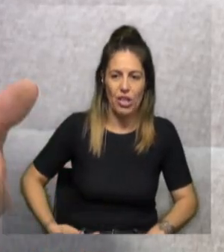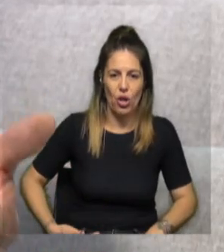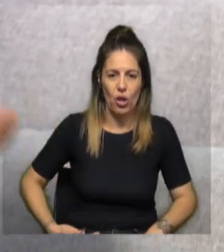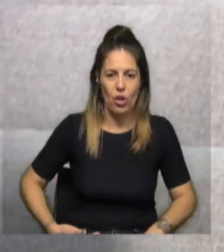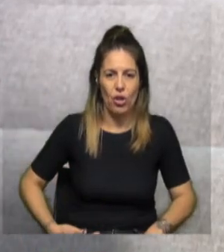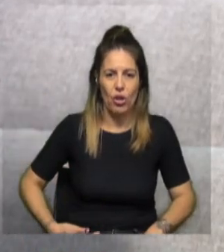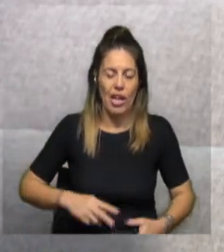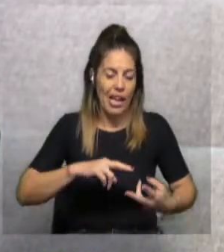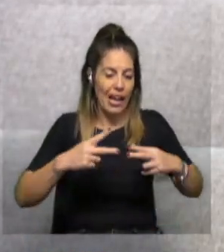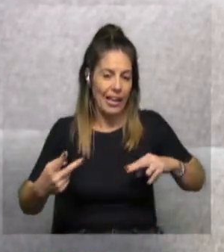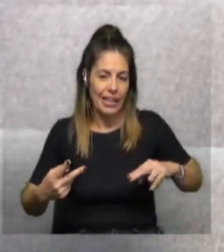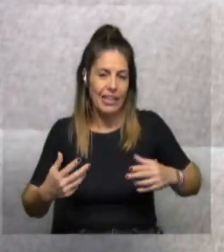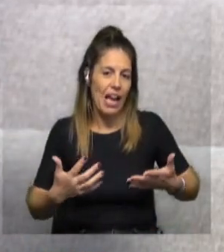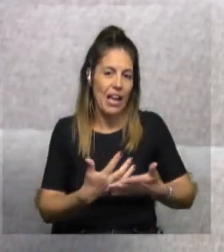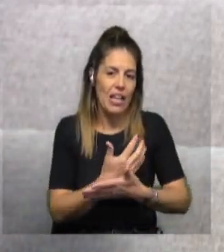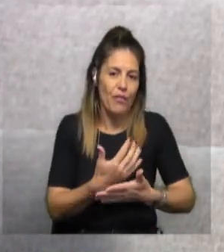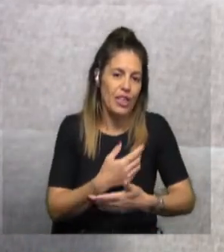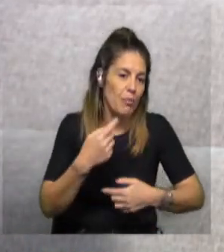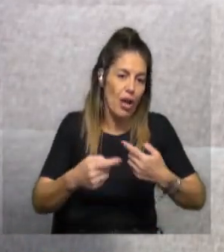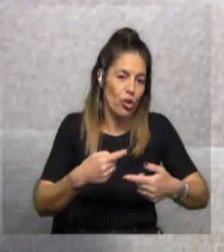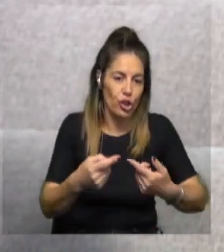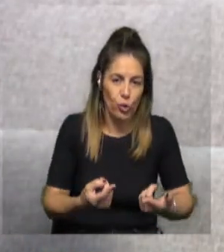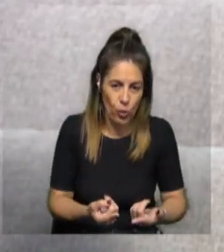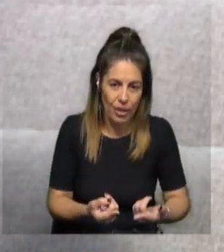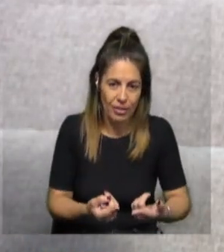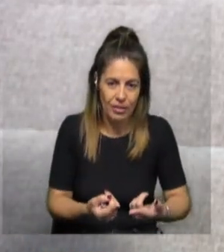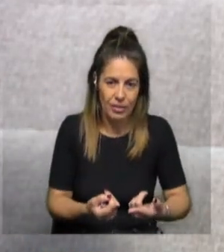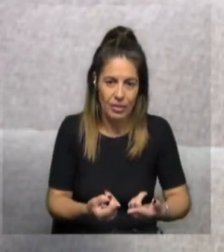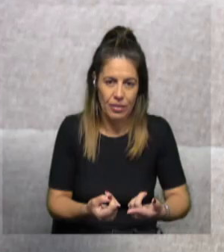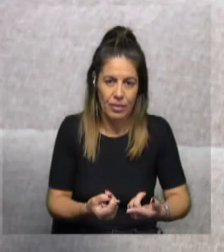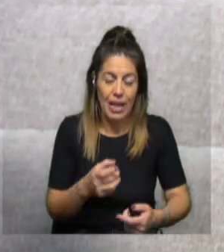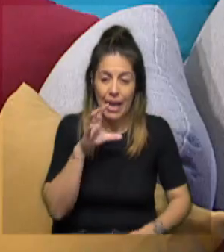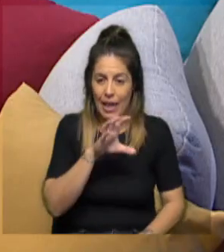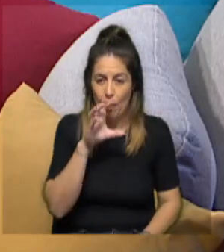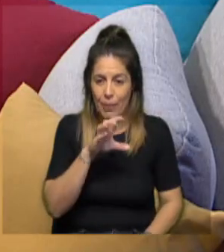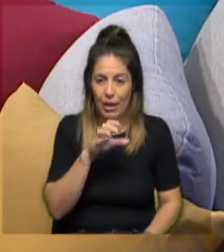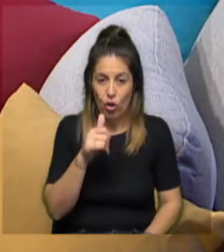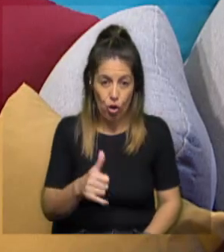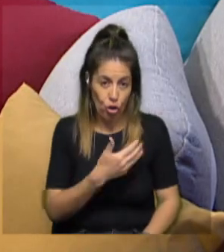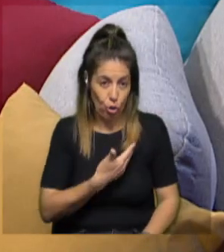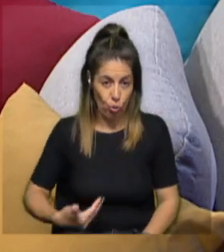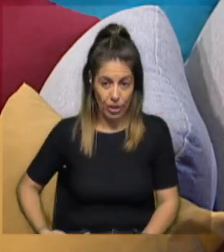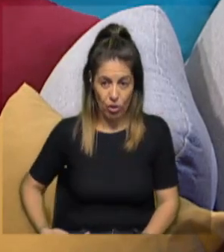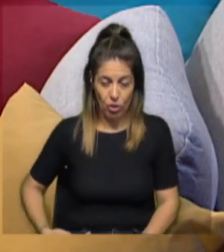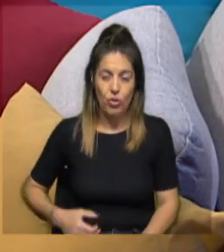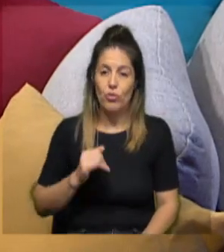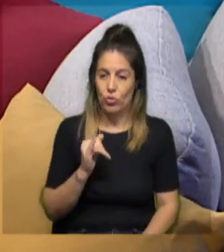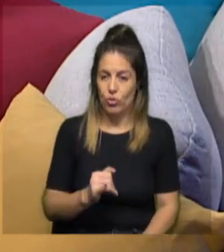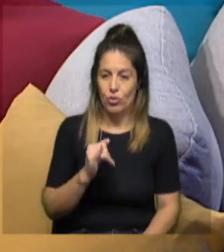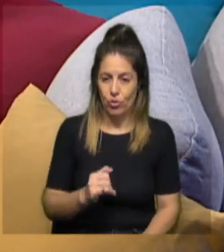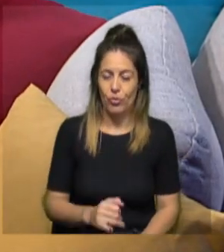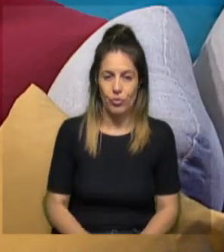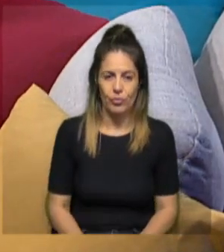la genética y las víctimas siguen pasando por ahí. ¿Eran perros con dueño? Sí. A ver,